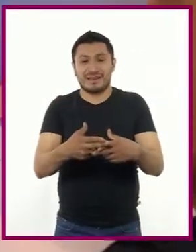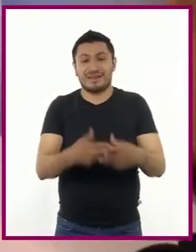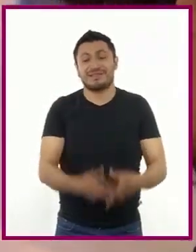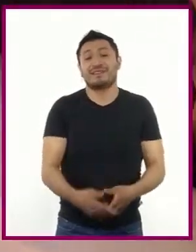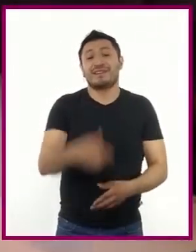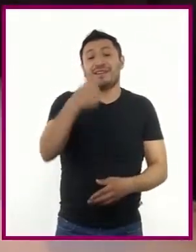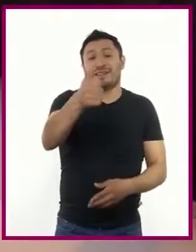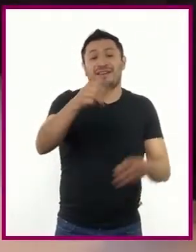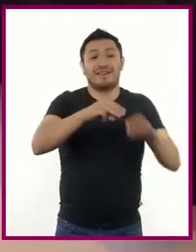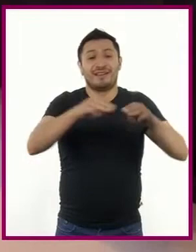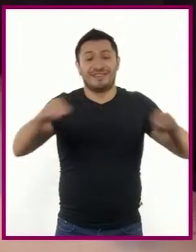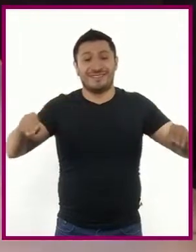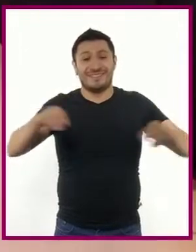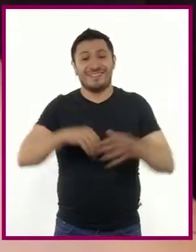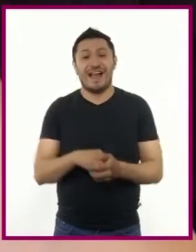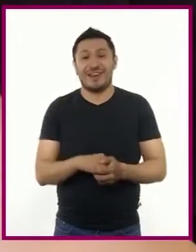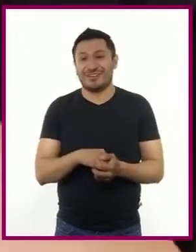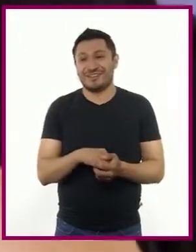metros.